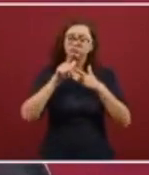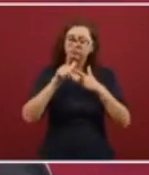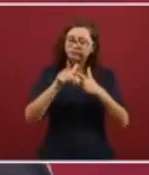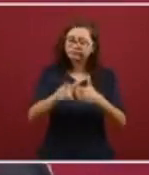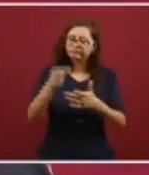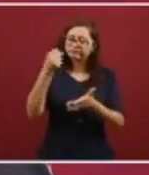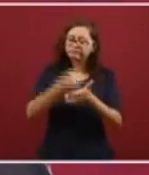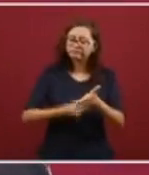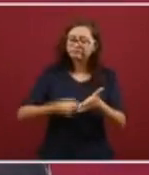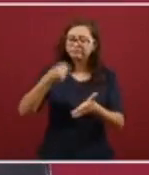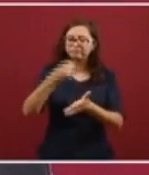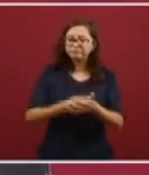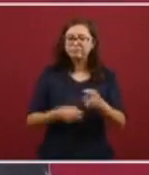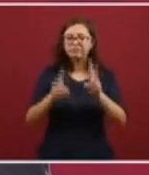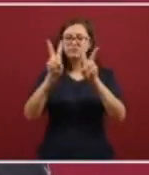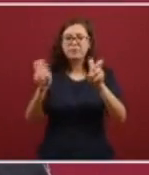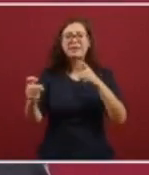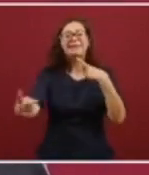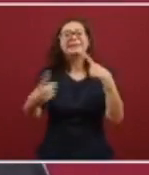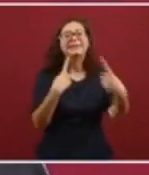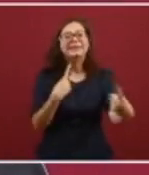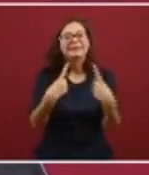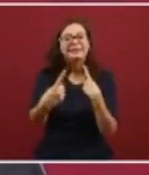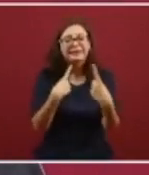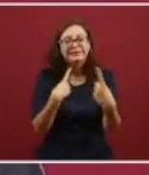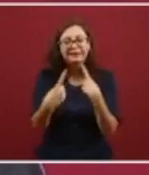insistiendo en la vía del diálogo.